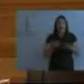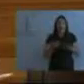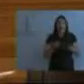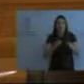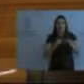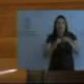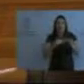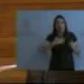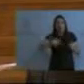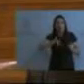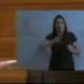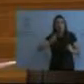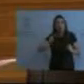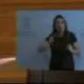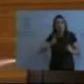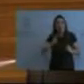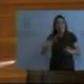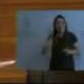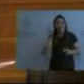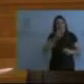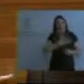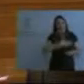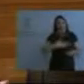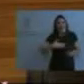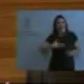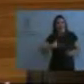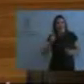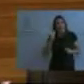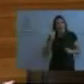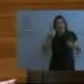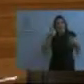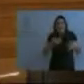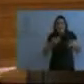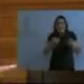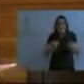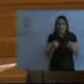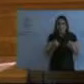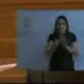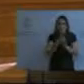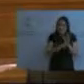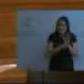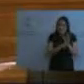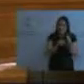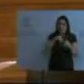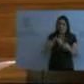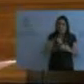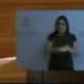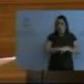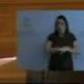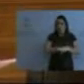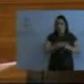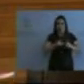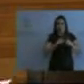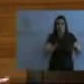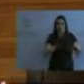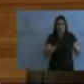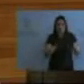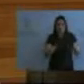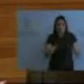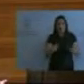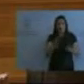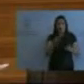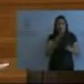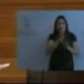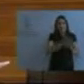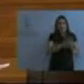Grupo Parlamentario Popular, cree estrictamente necesario que se adopten medidas en el Gobierno de la región, en este Gobierno socialista, y se adopten las